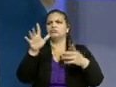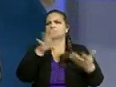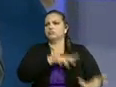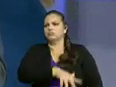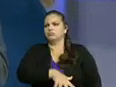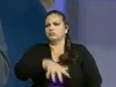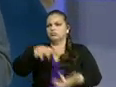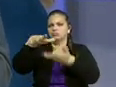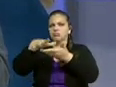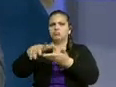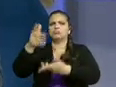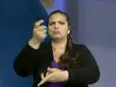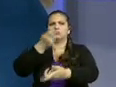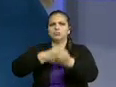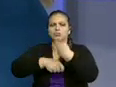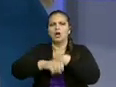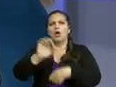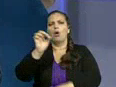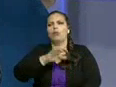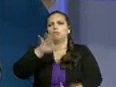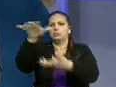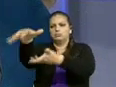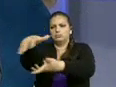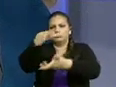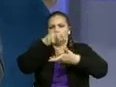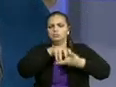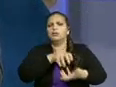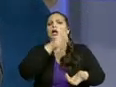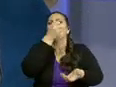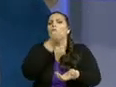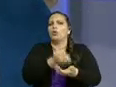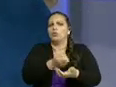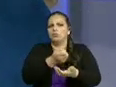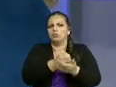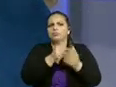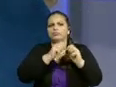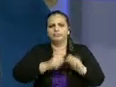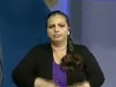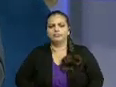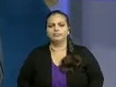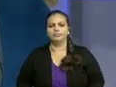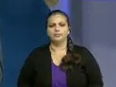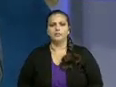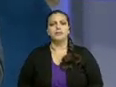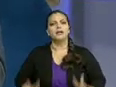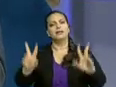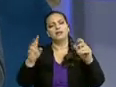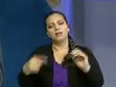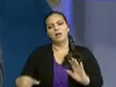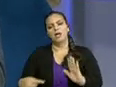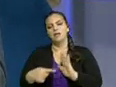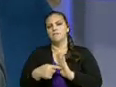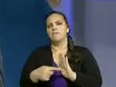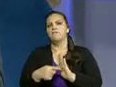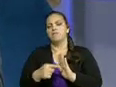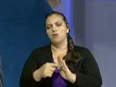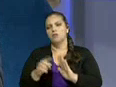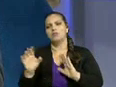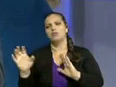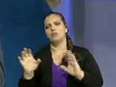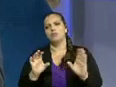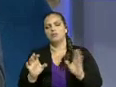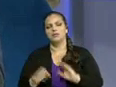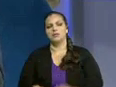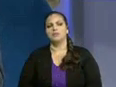herramientas que nos permiten diferir la parte arancelaria. No significa que el Ecuador dejará abandonado a estos